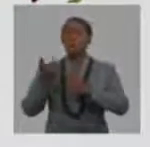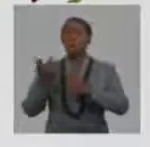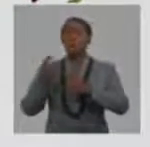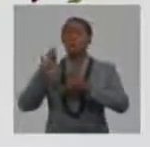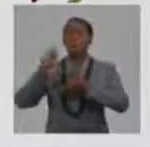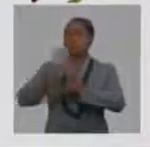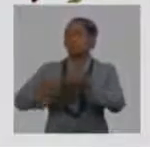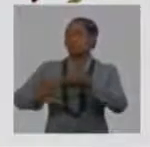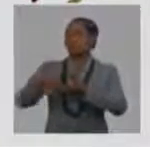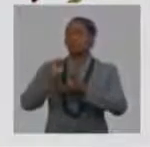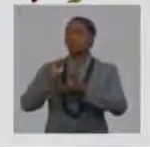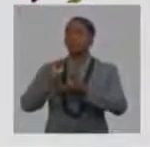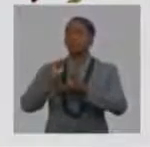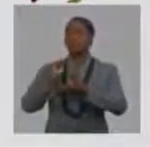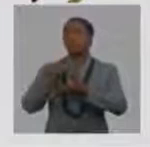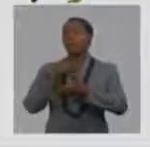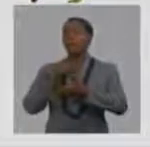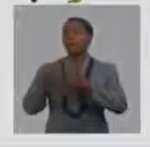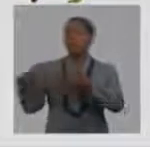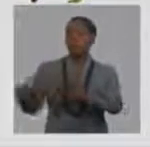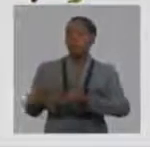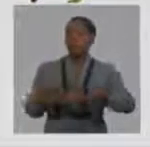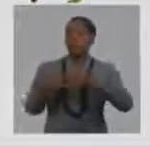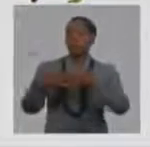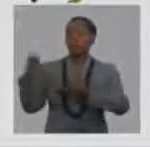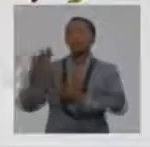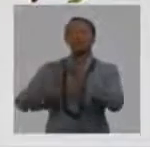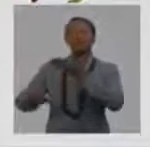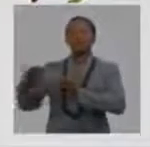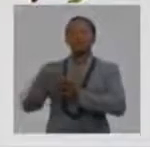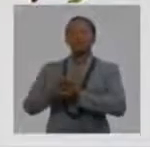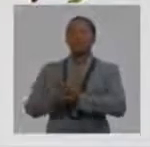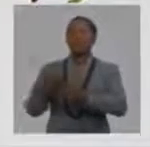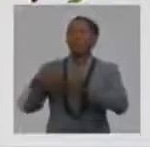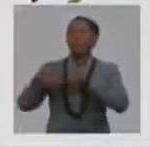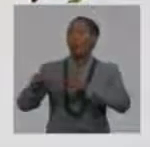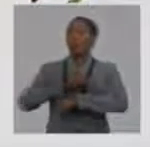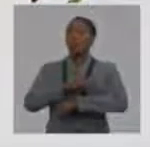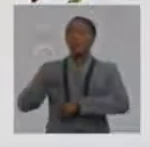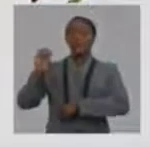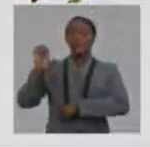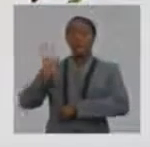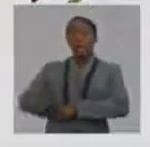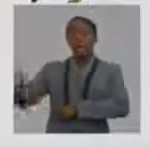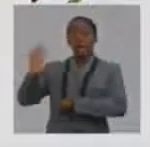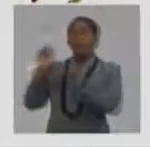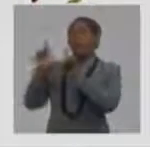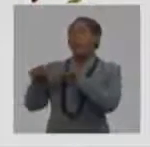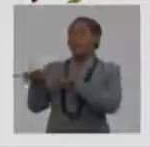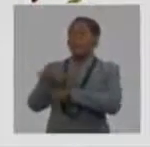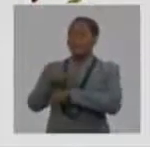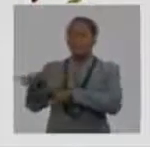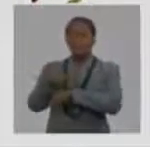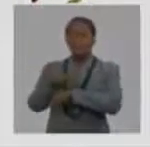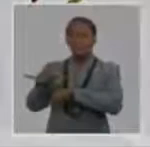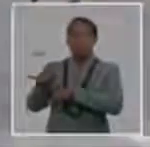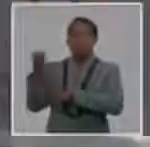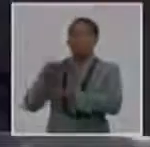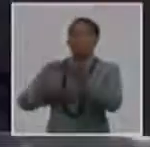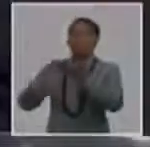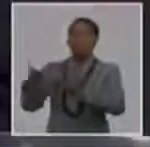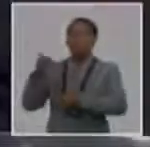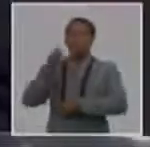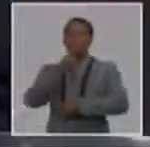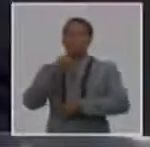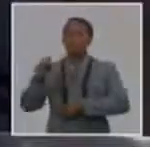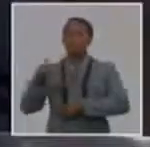países de Europa, en países como Japón. Aunque pueda extrañar a algunos, debido a las leyes internacionales de patente, los Estados